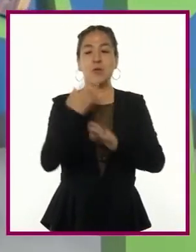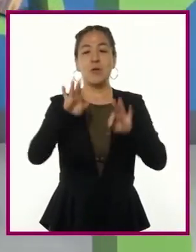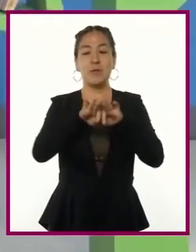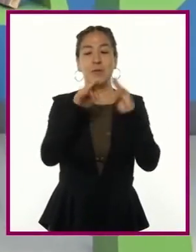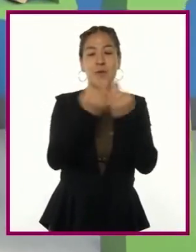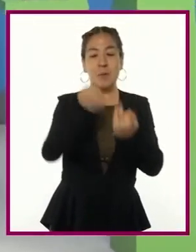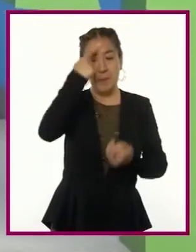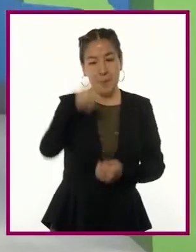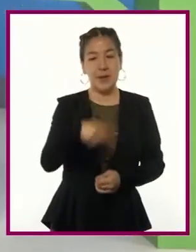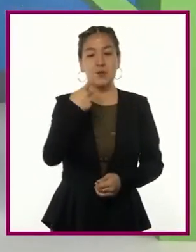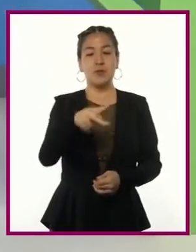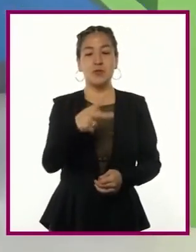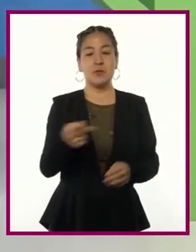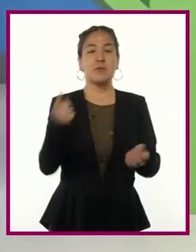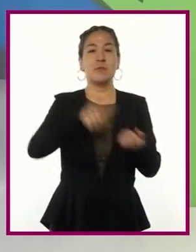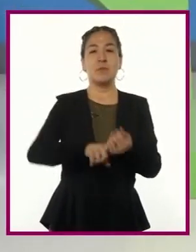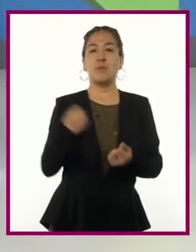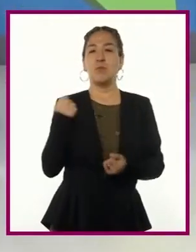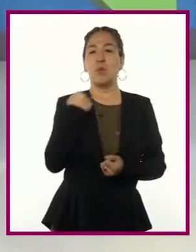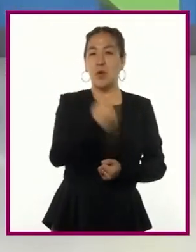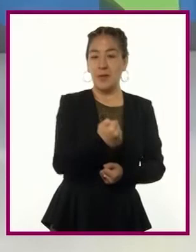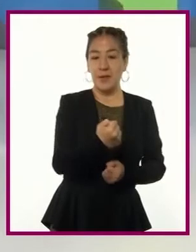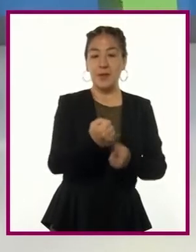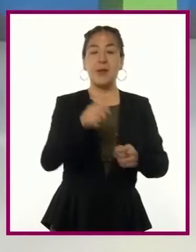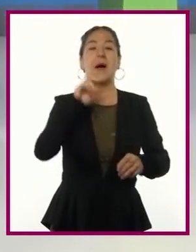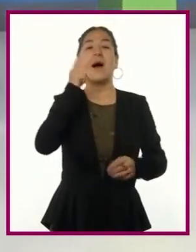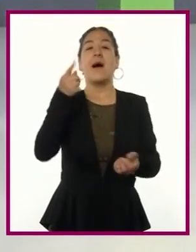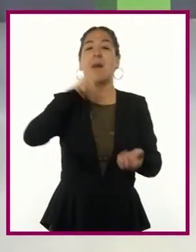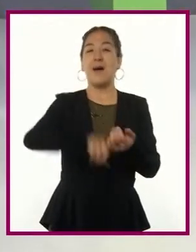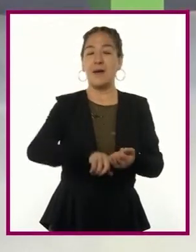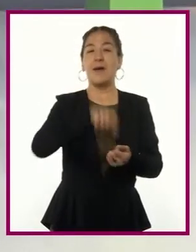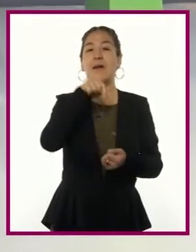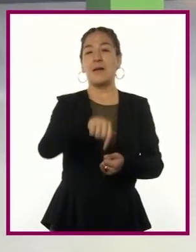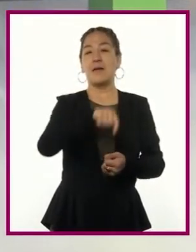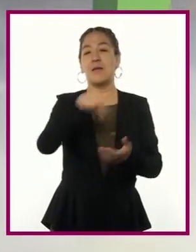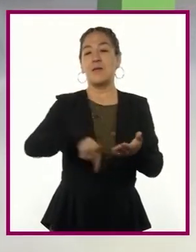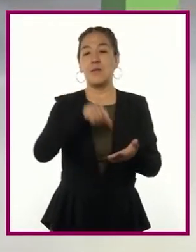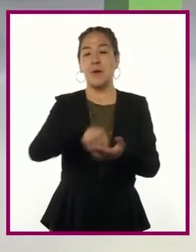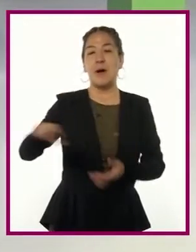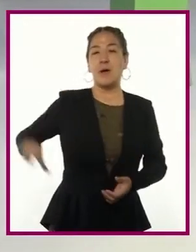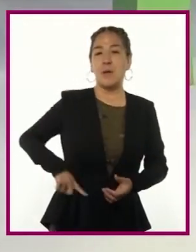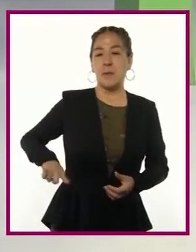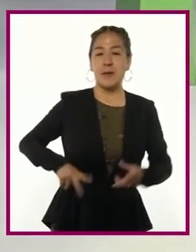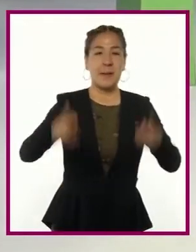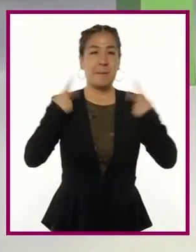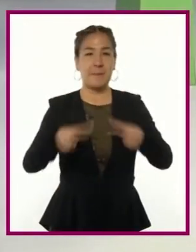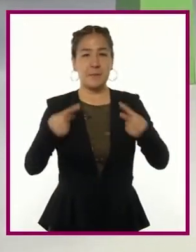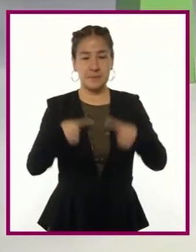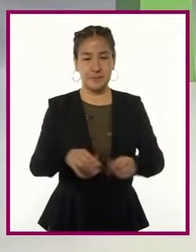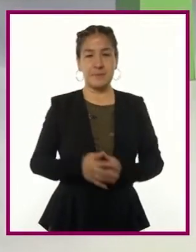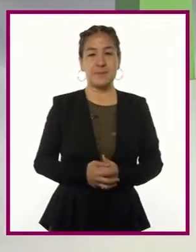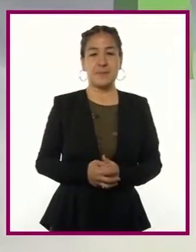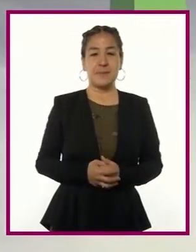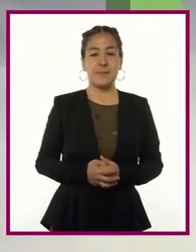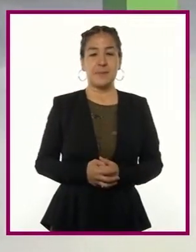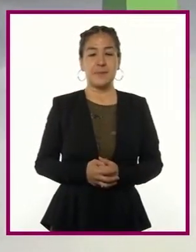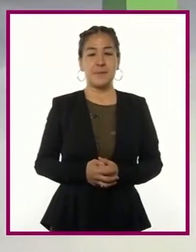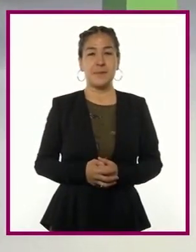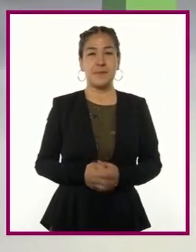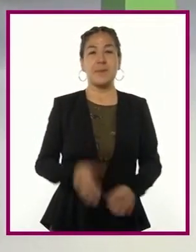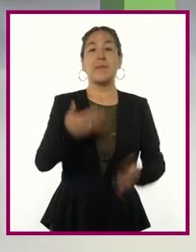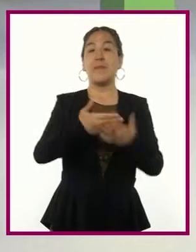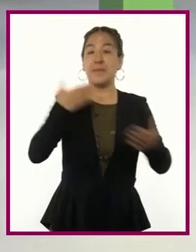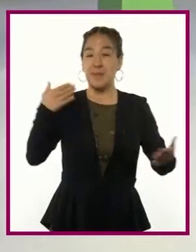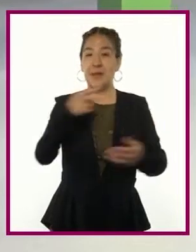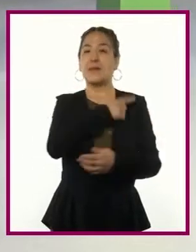de ejercer el poder y nuevas relaciones entre los gobernantes con sus gobernados. Antes de continuar, les recuerdo que